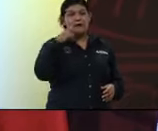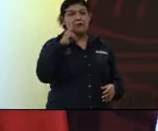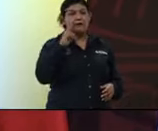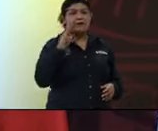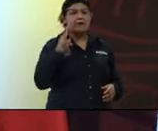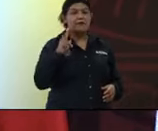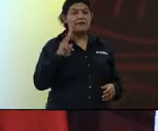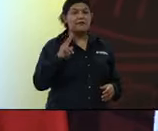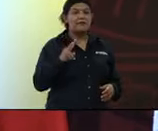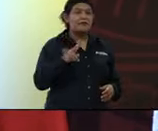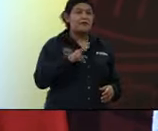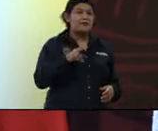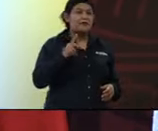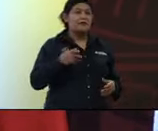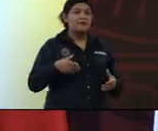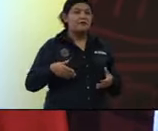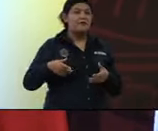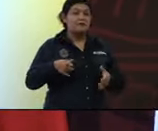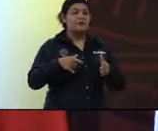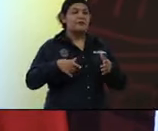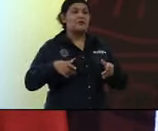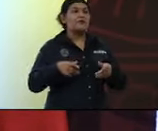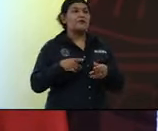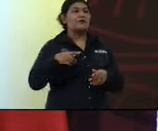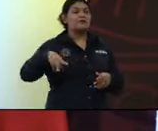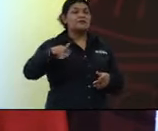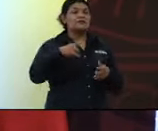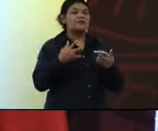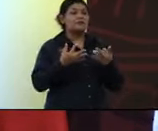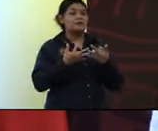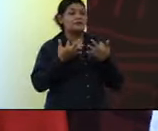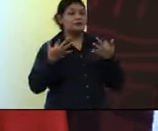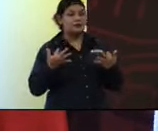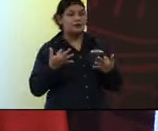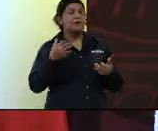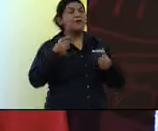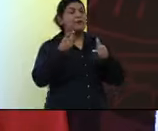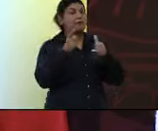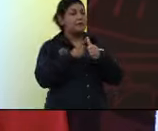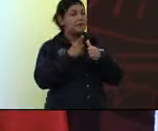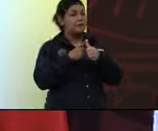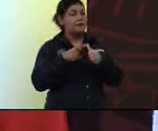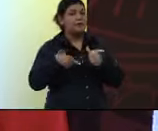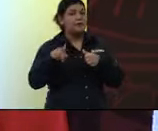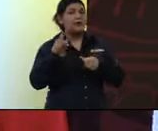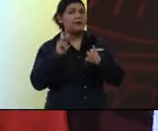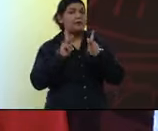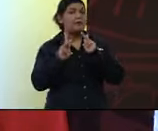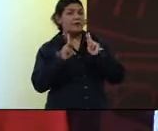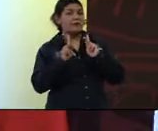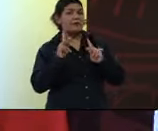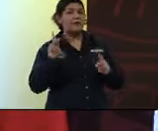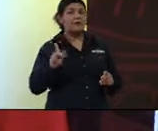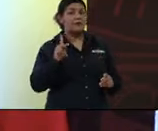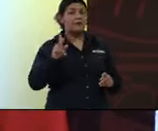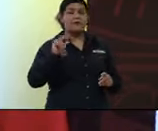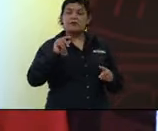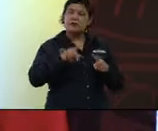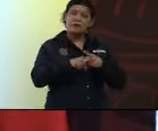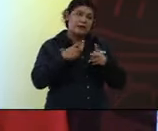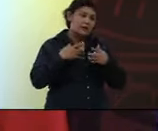pasan sobre sus terrenos, y entonces pues vamos primero a platicar con los ejidatarios. Hoy no voy a arrancar la obra,